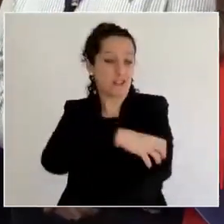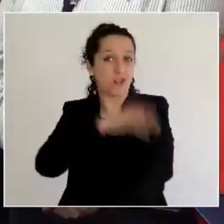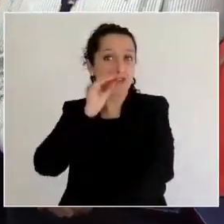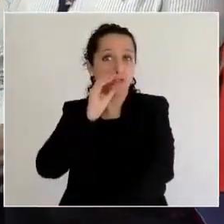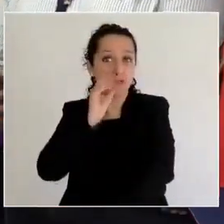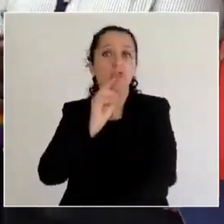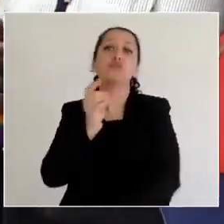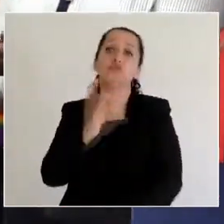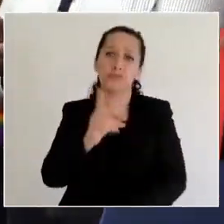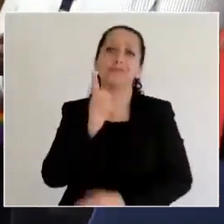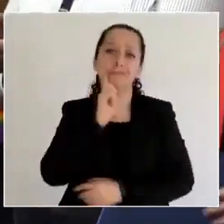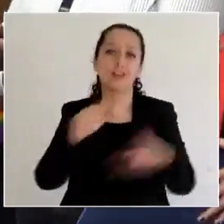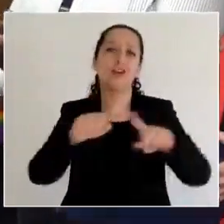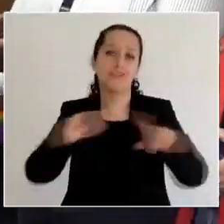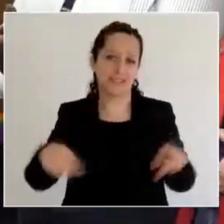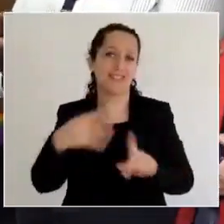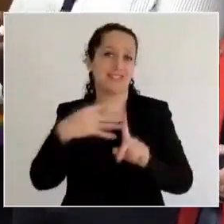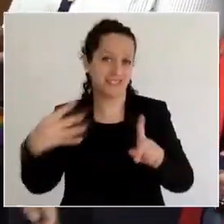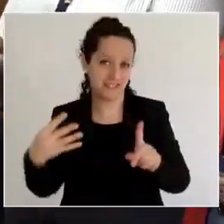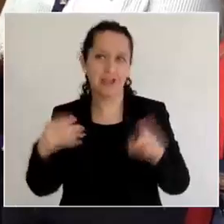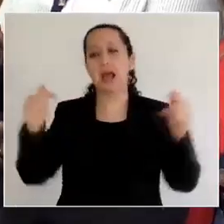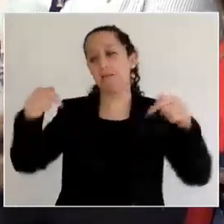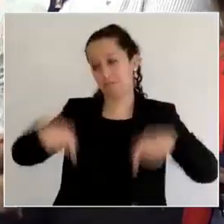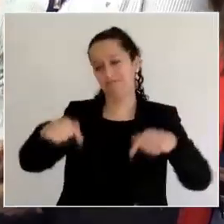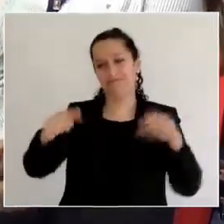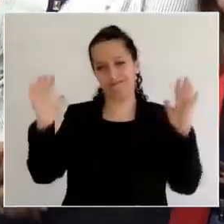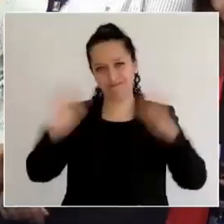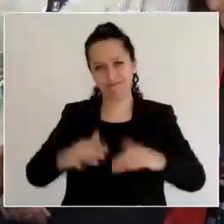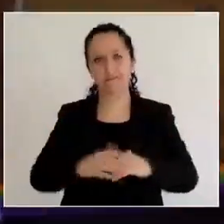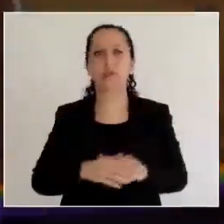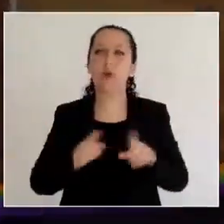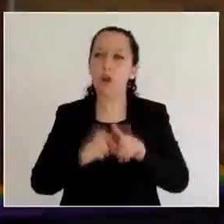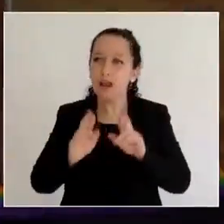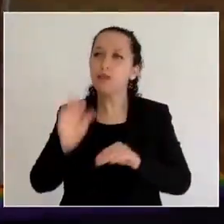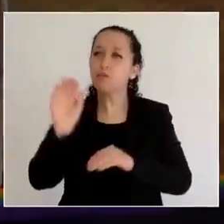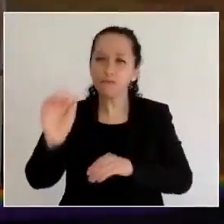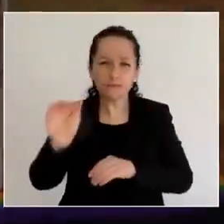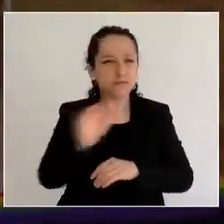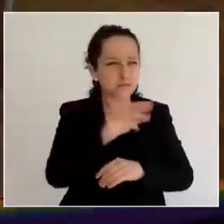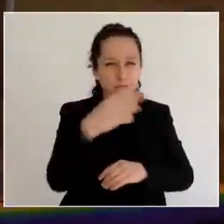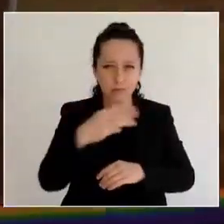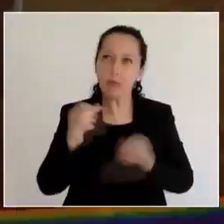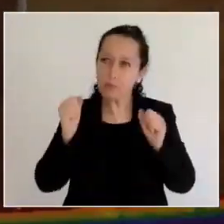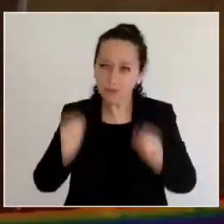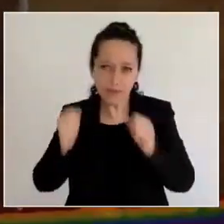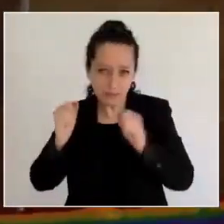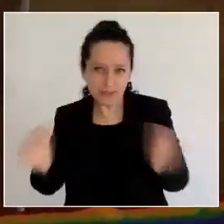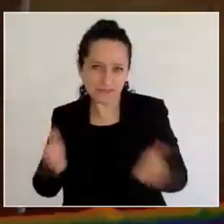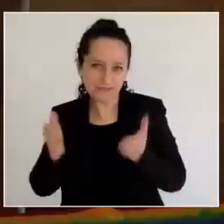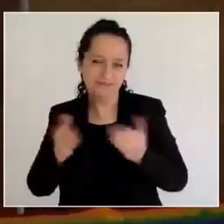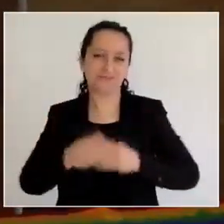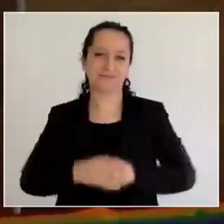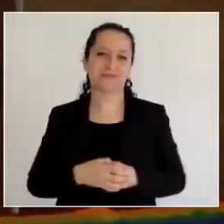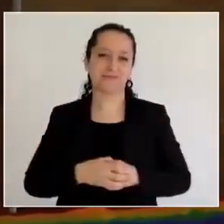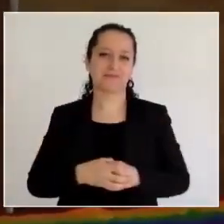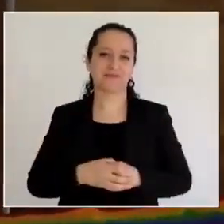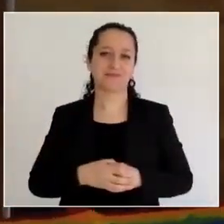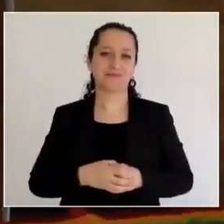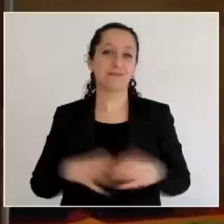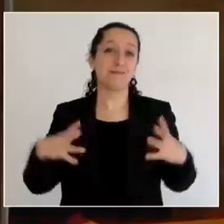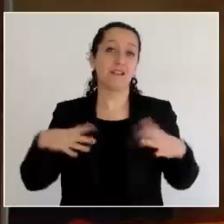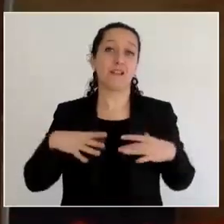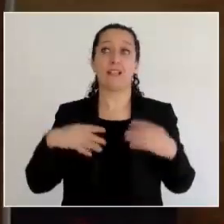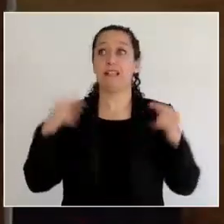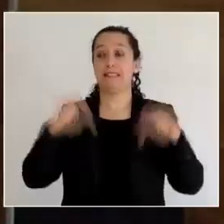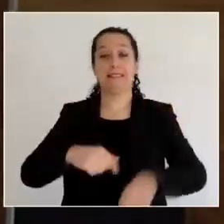Biobío en contar con una de estas oficinas, por lo que se pretende motivar a otros municipios. Muy feliz hoy día de poder, cierto, llegar